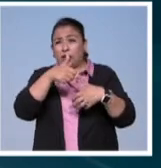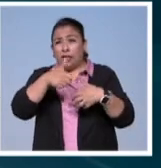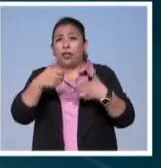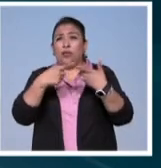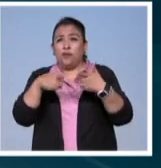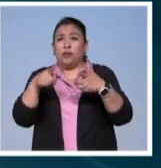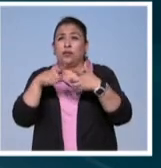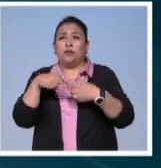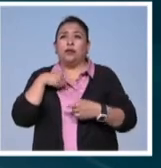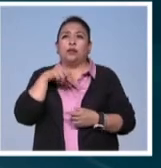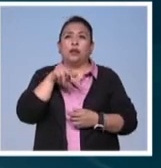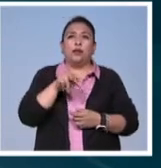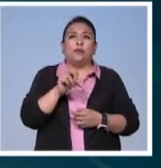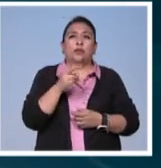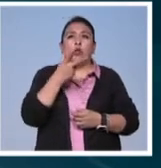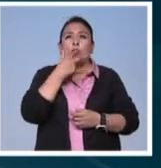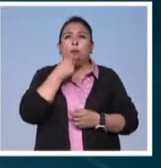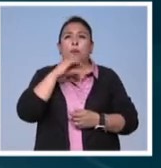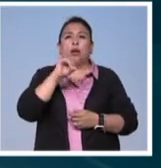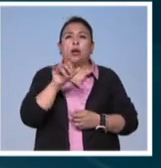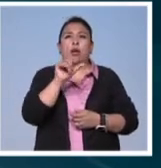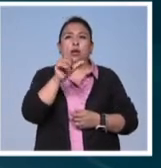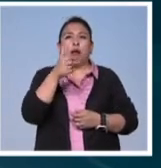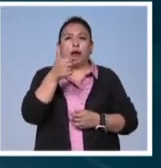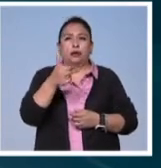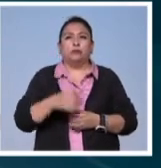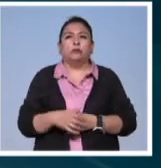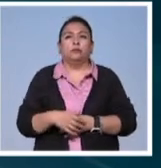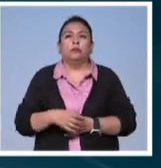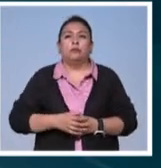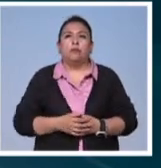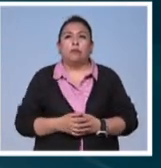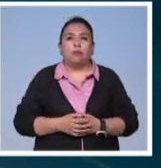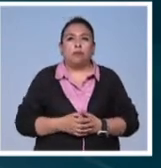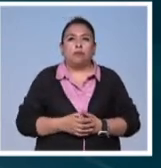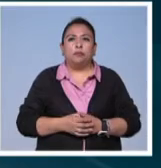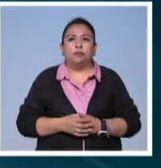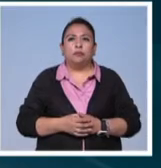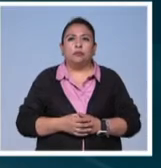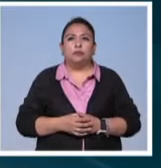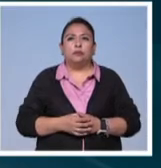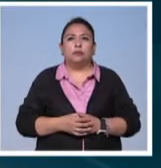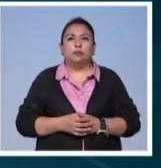Noticias 22, José Antonio Hernández.